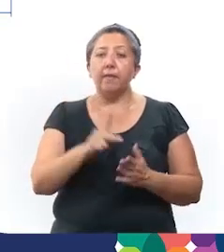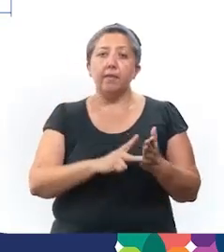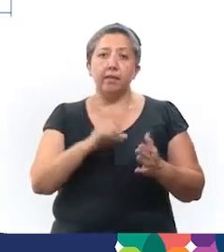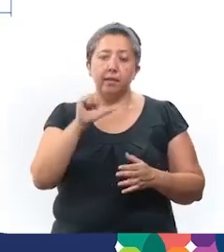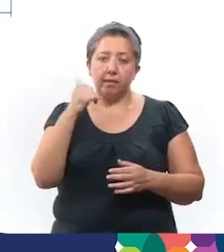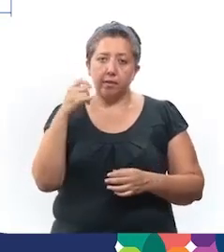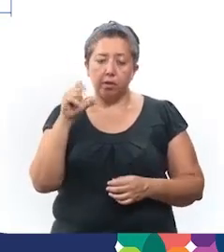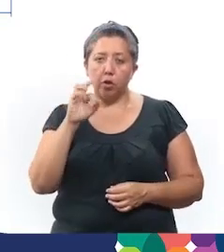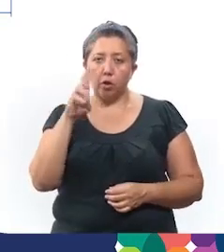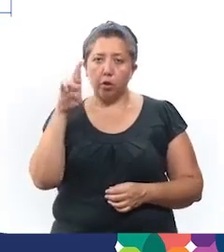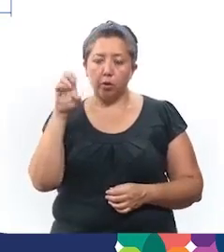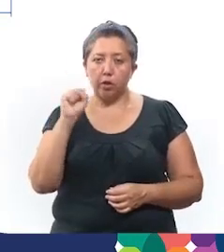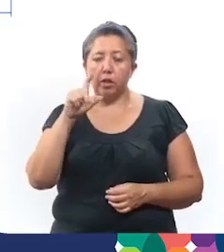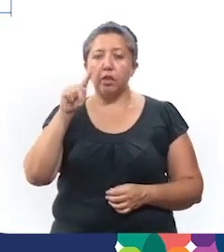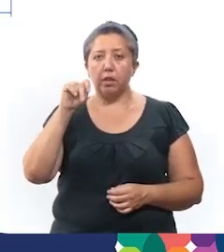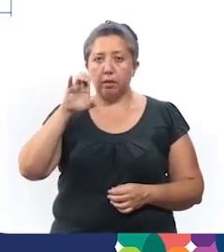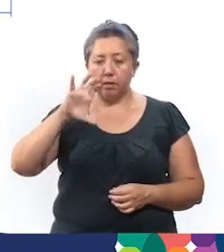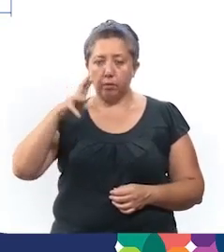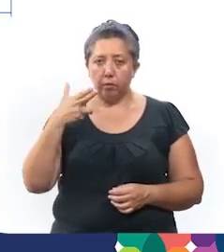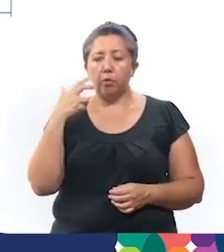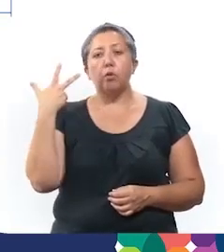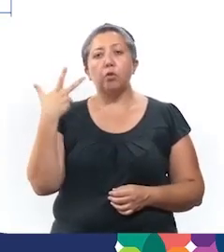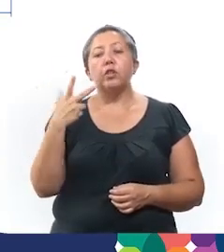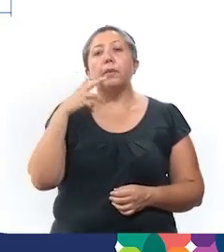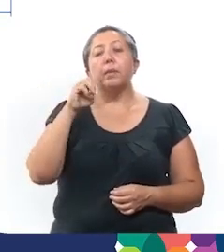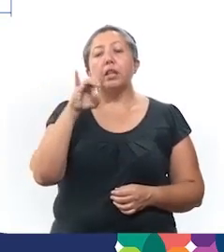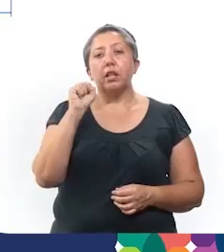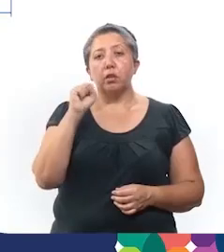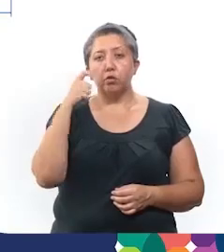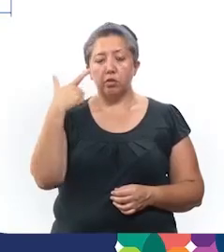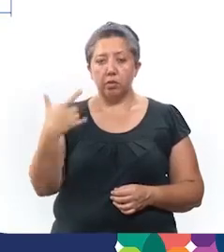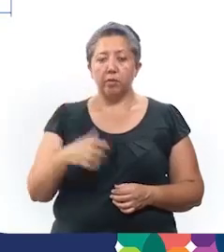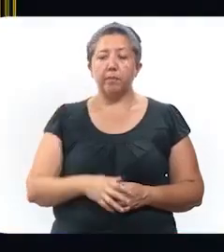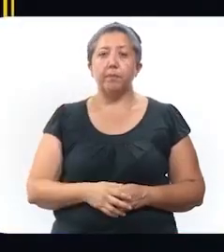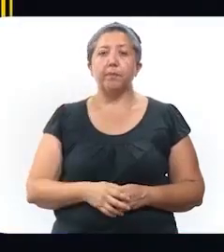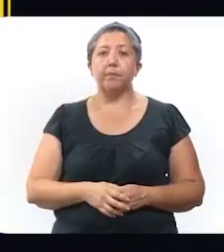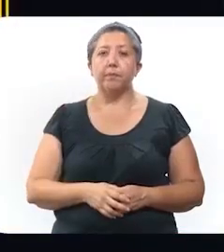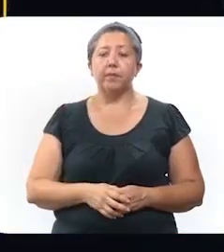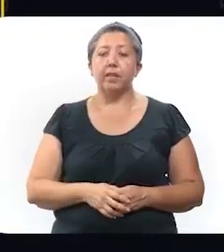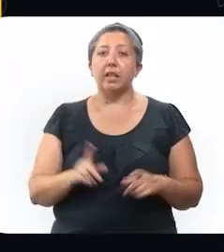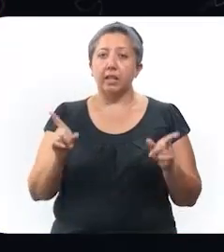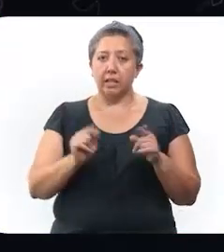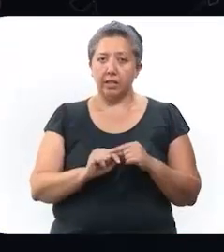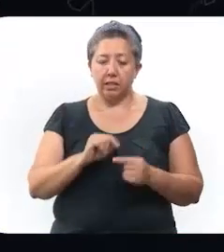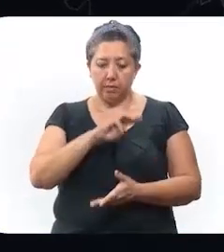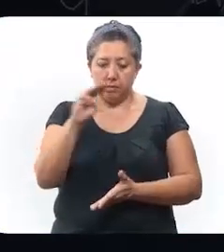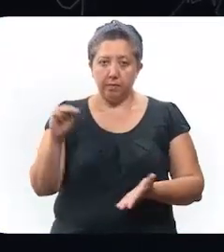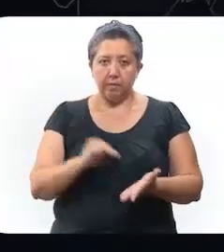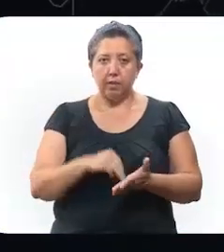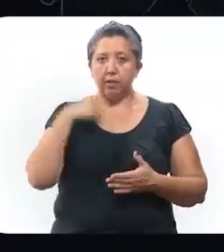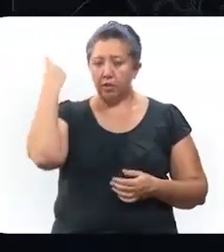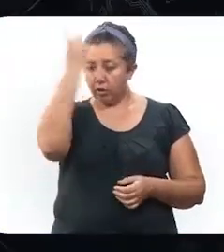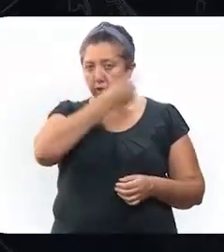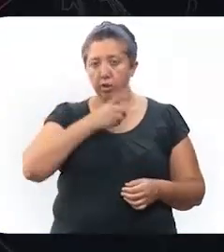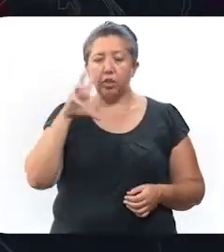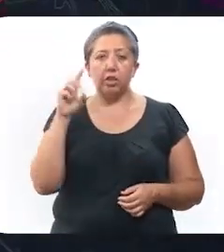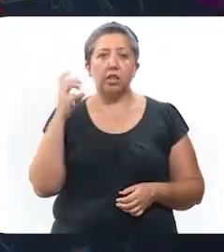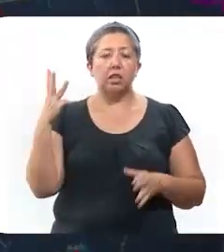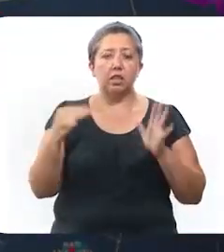Robert Agrícola y San José Tecó 8 y Emiliano Zapata Sur 7. Específicamente en Mérida se han